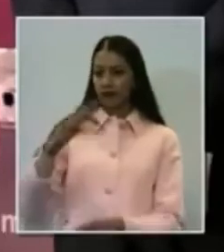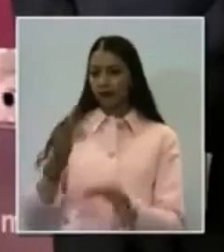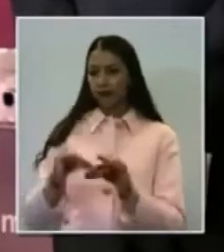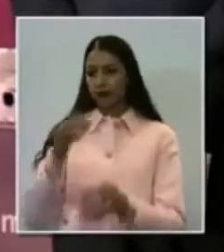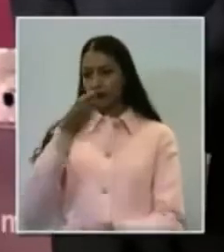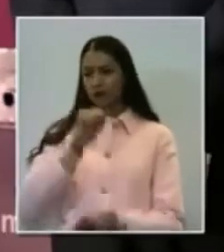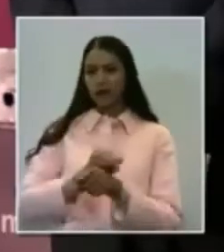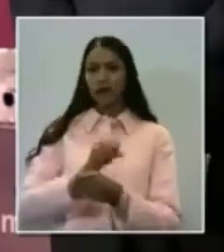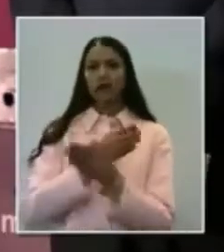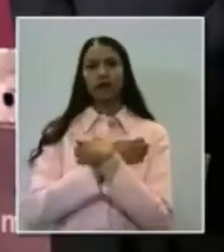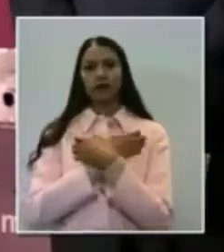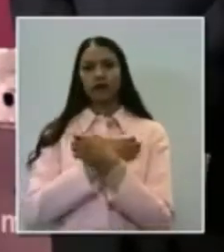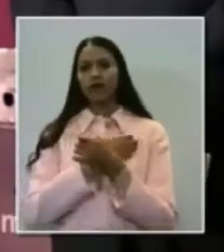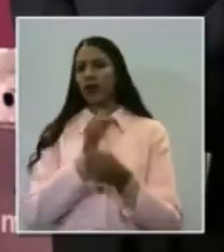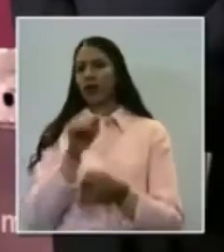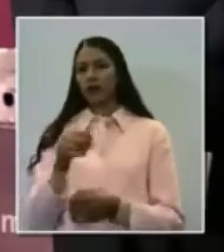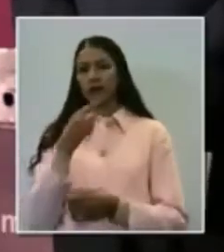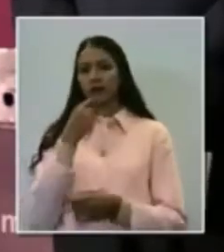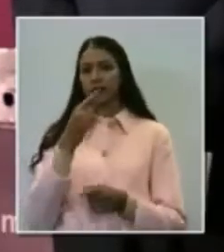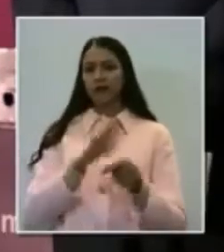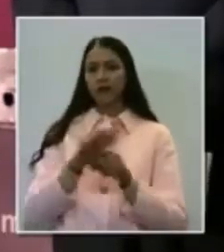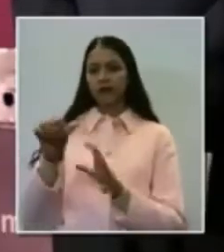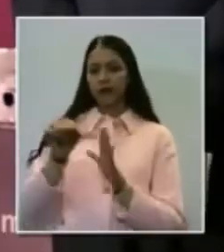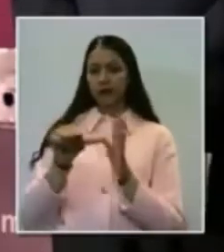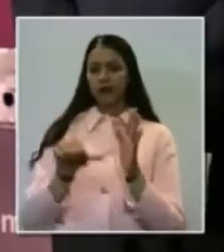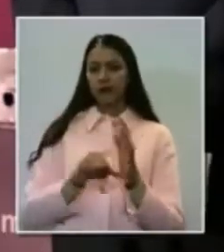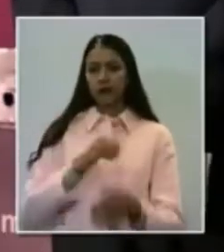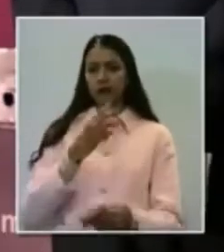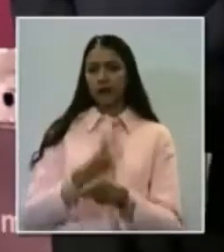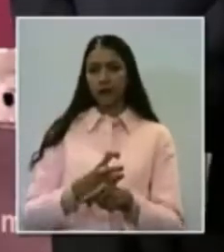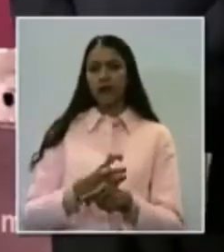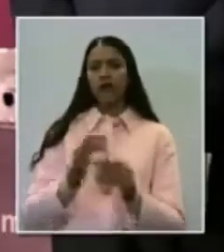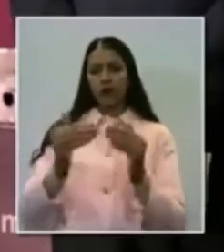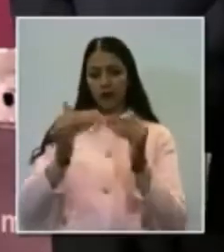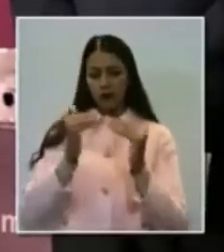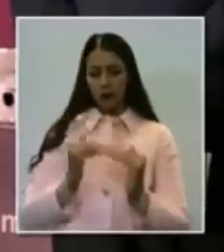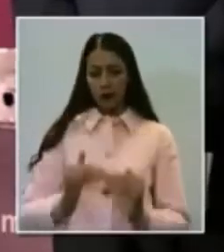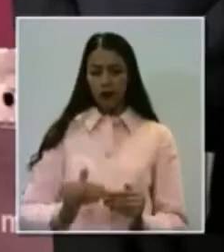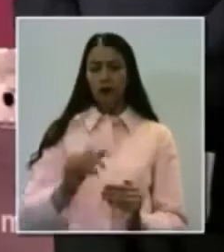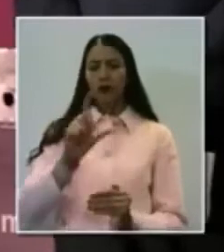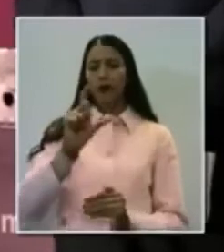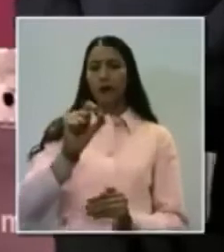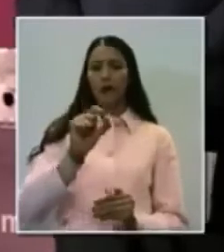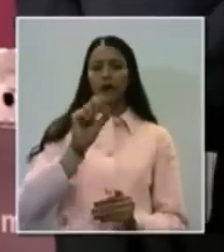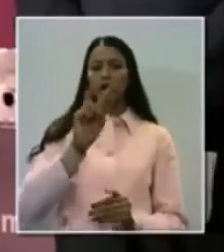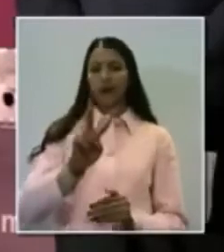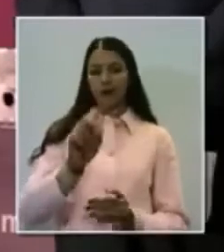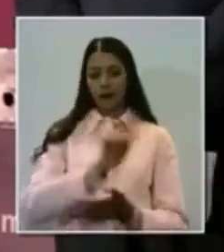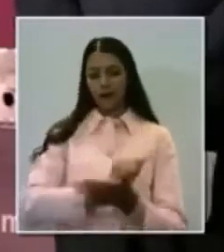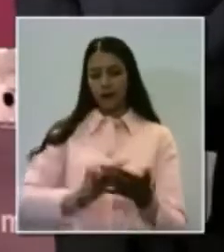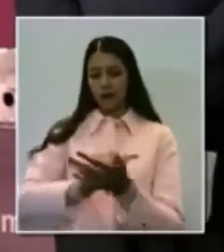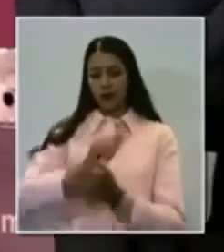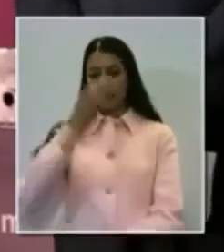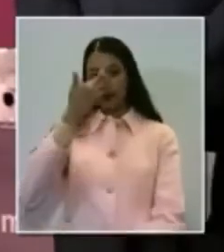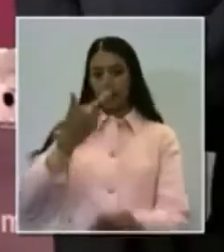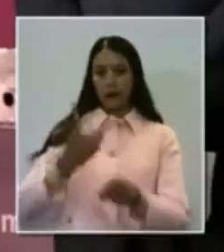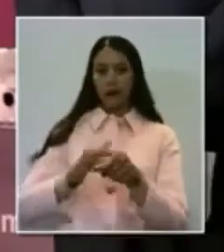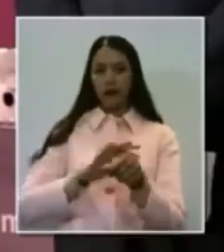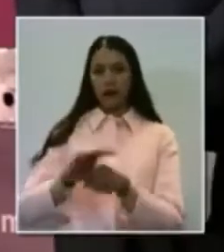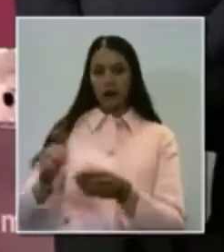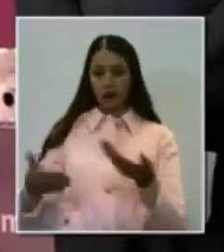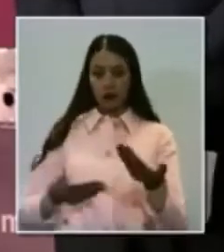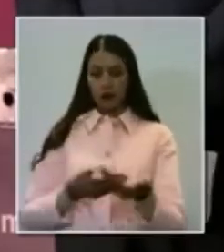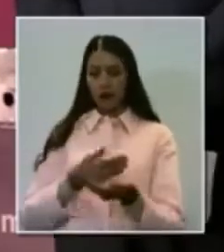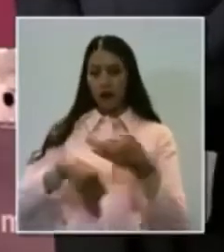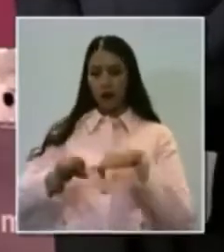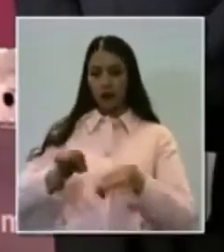de Educación, tal como lo marca justamente el artículo 3º, fracción 22ª de la Ley de Responsabilidades de los